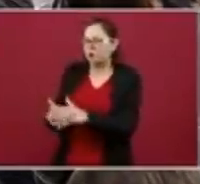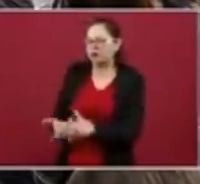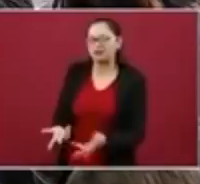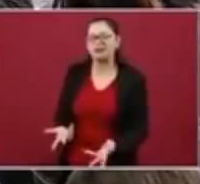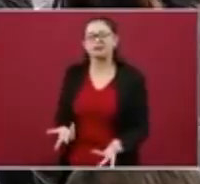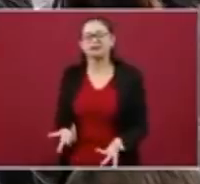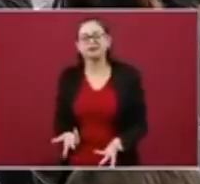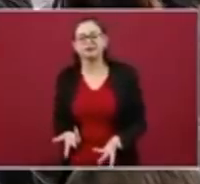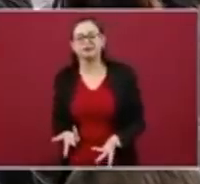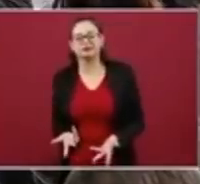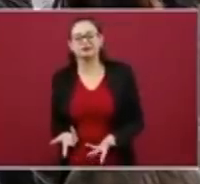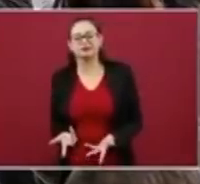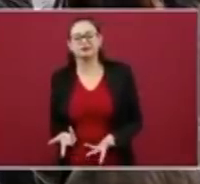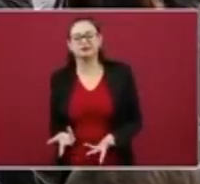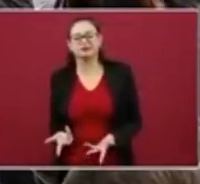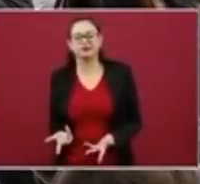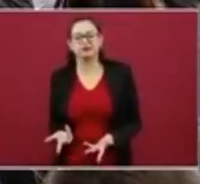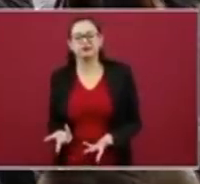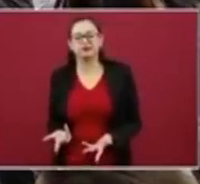Están